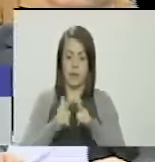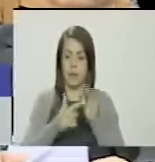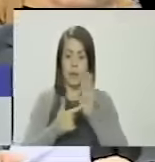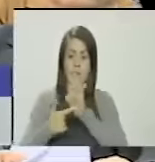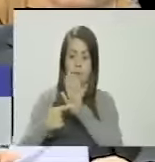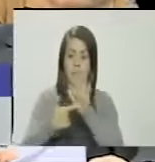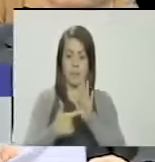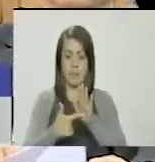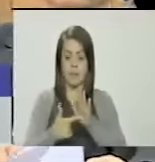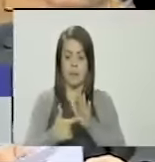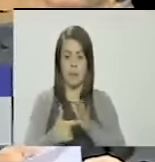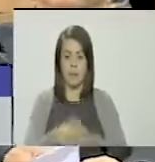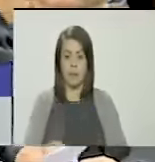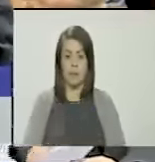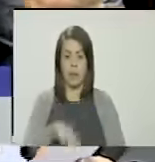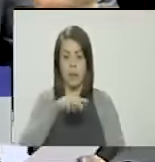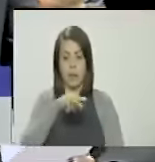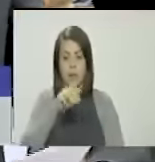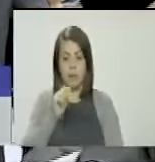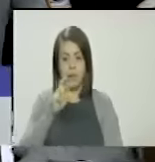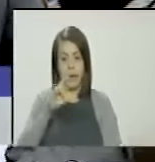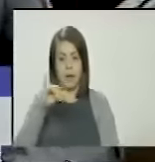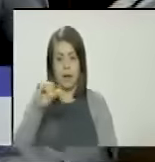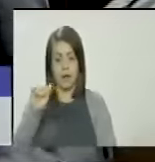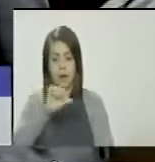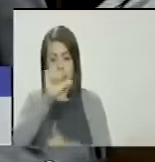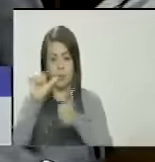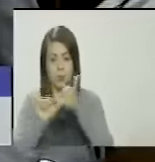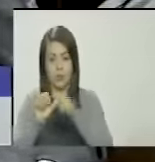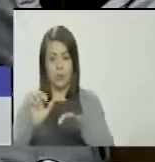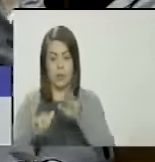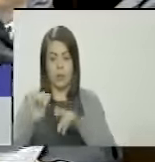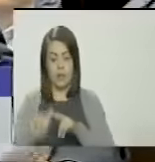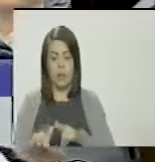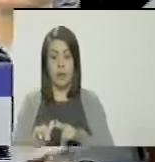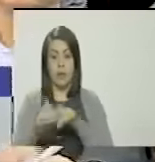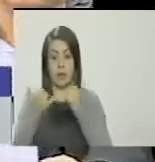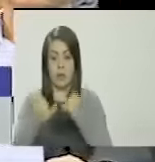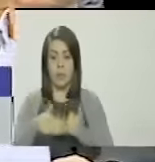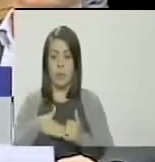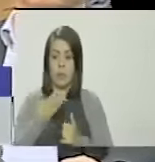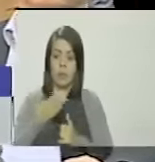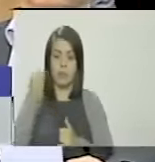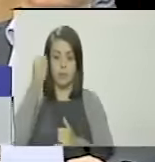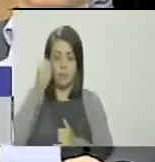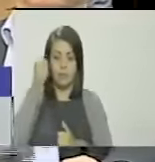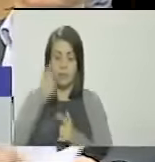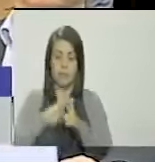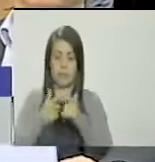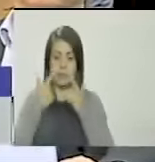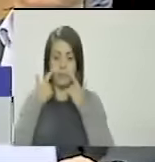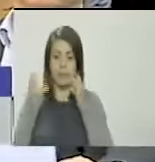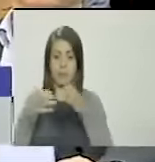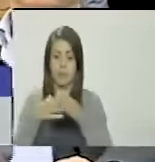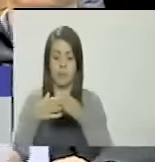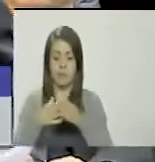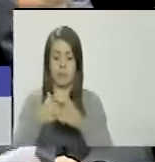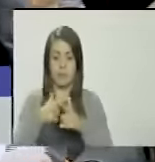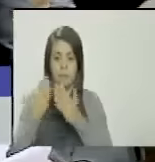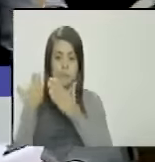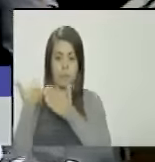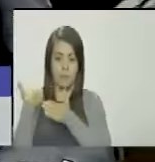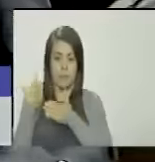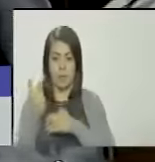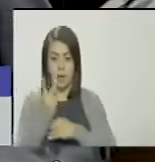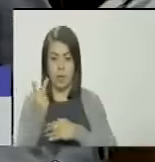postularla, y a la compañera Maribel Guedes para la Subsecretaría, de manera tal que puedan ser consideradas por la Cámara para tales